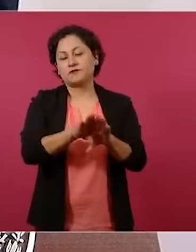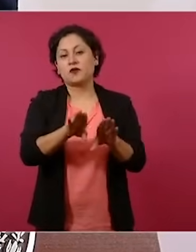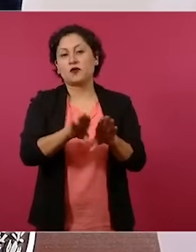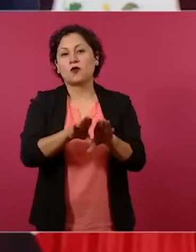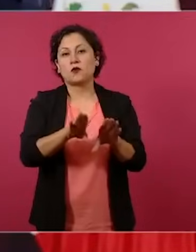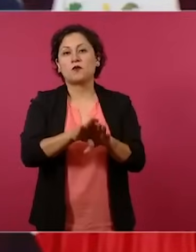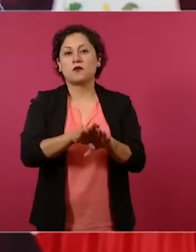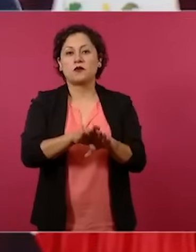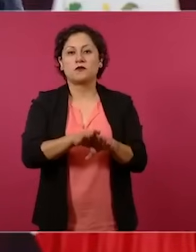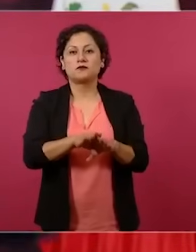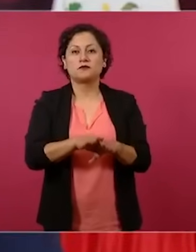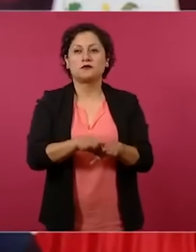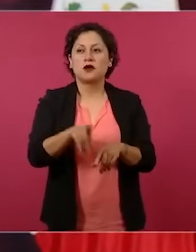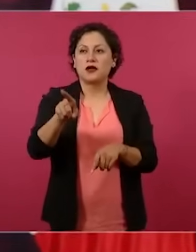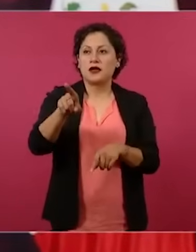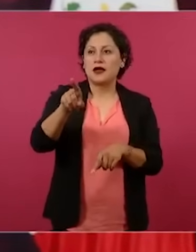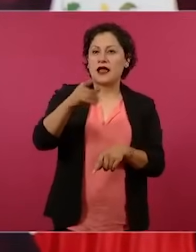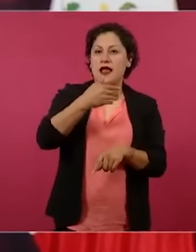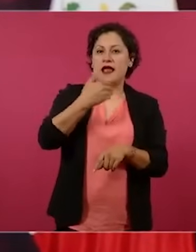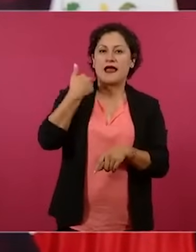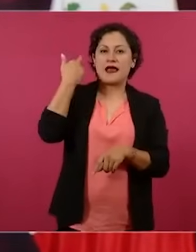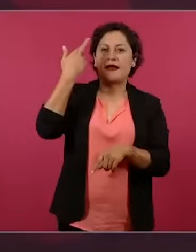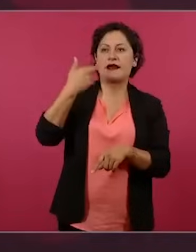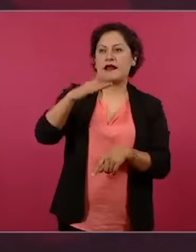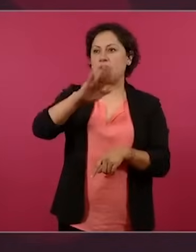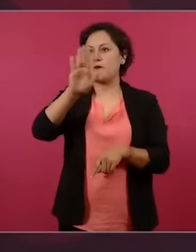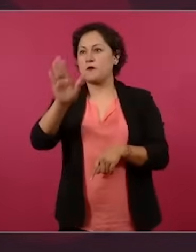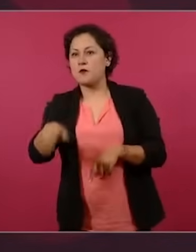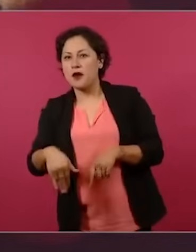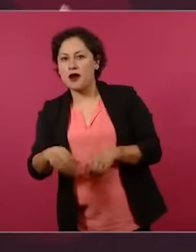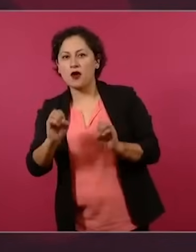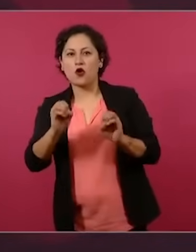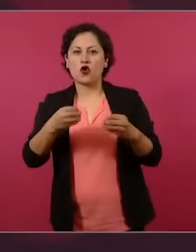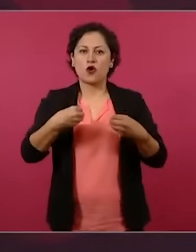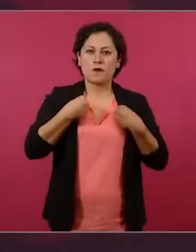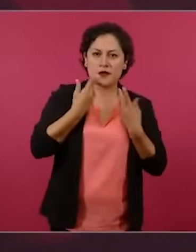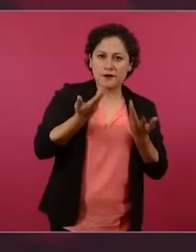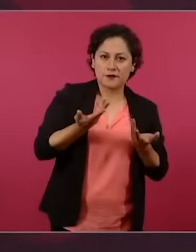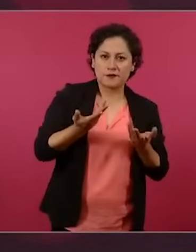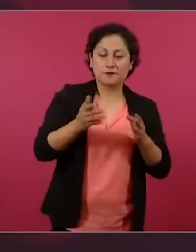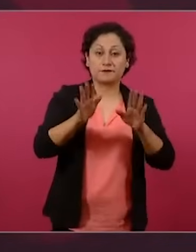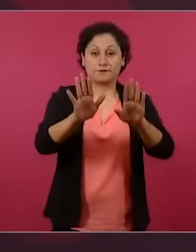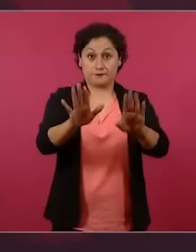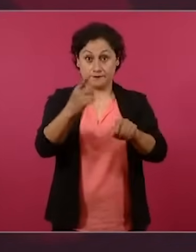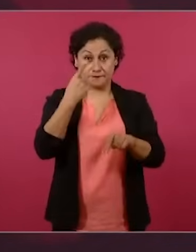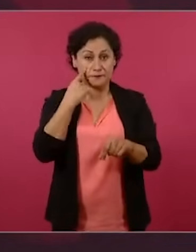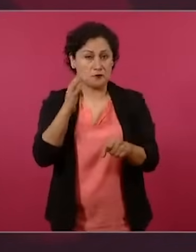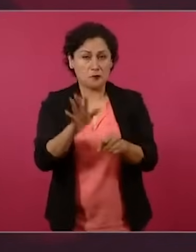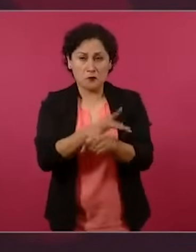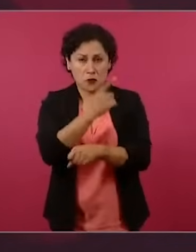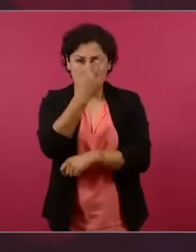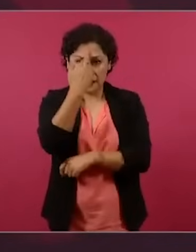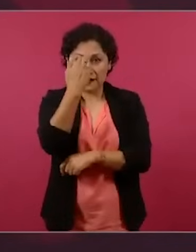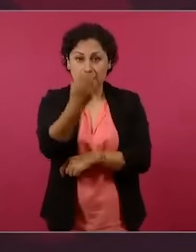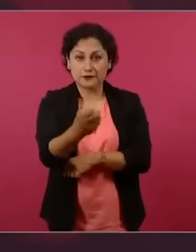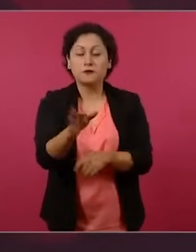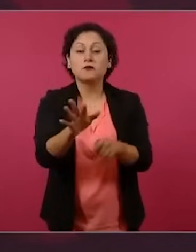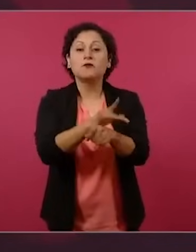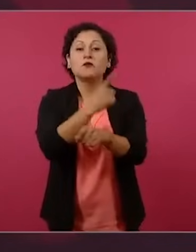¿no? Porque suele ser que en la política, y esto para los jóvenes, los amigos son de